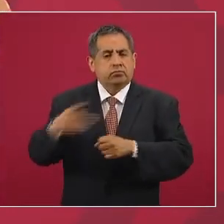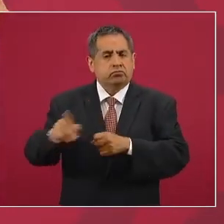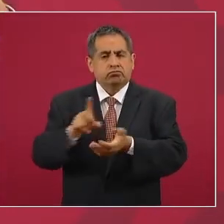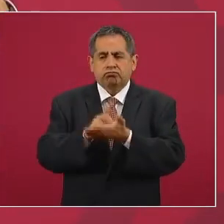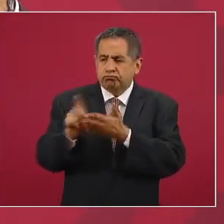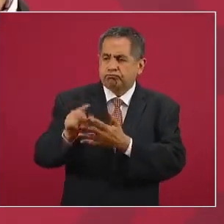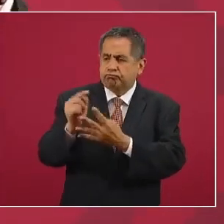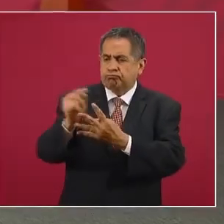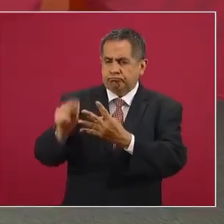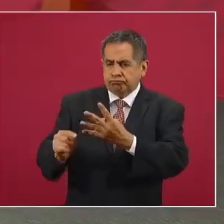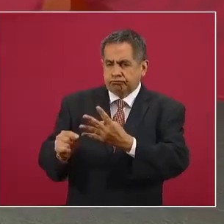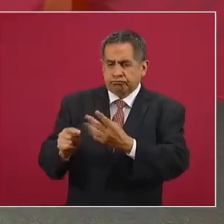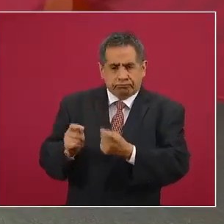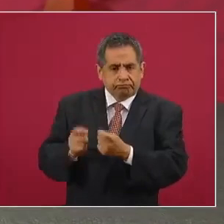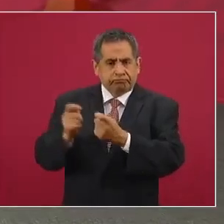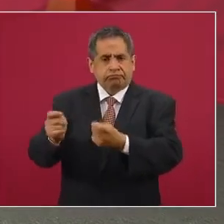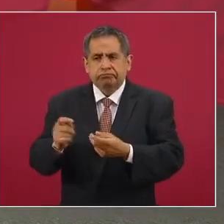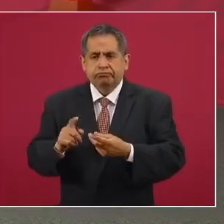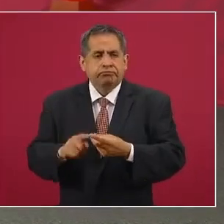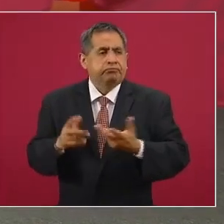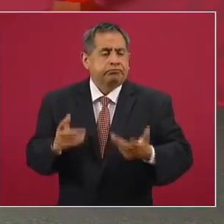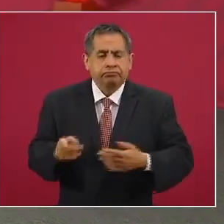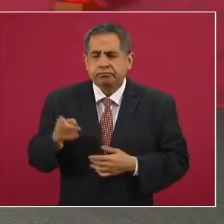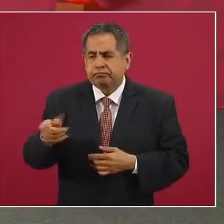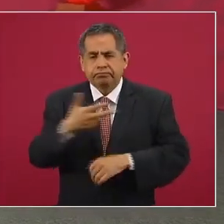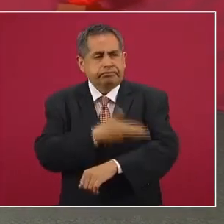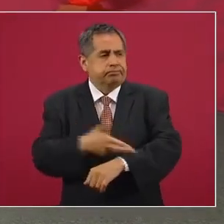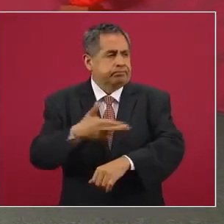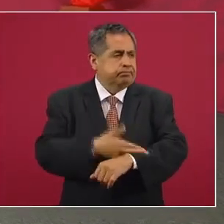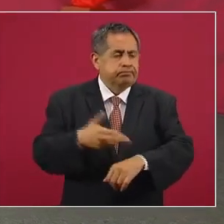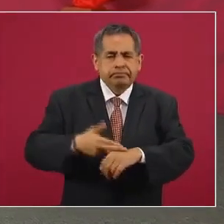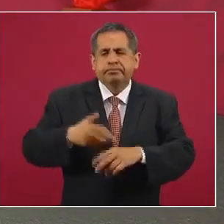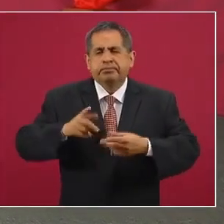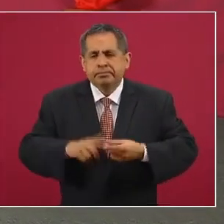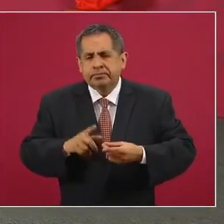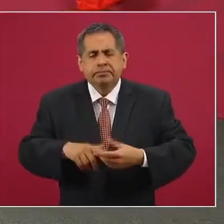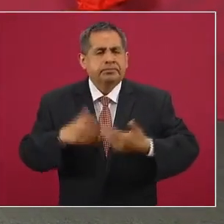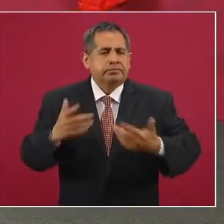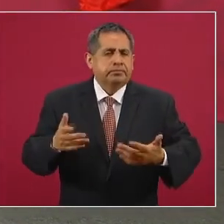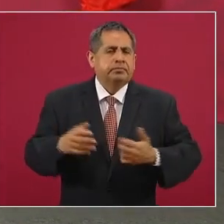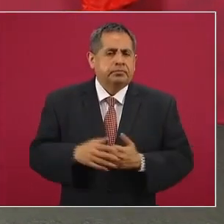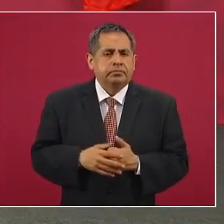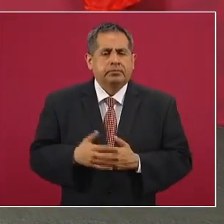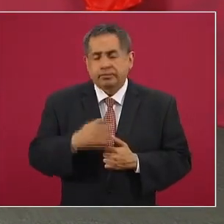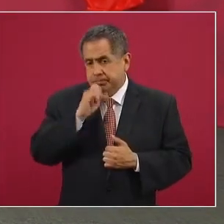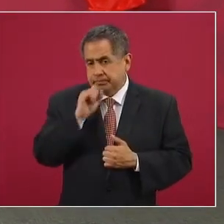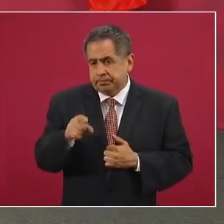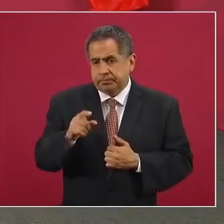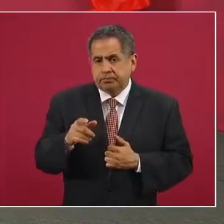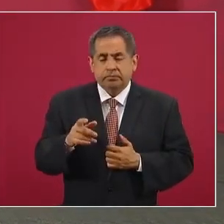derecho, a dónde tienen que hacer el trámite,